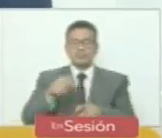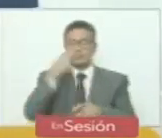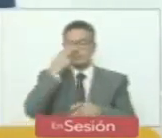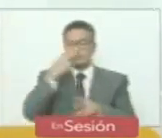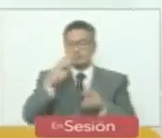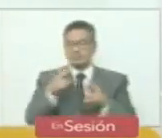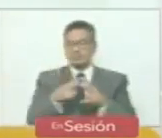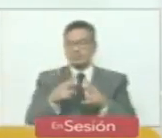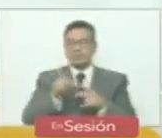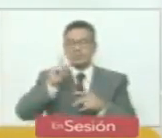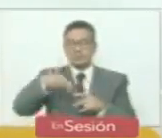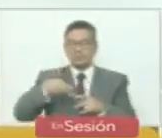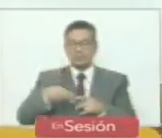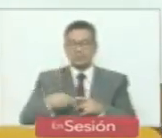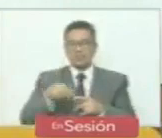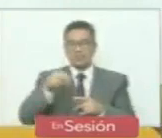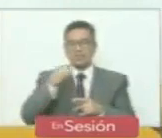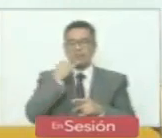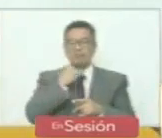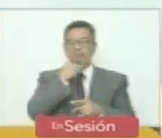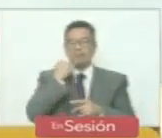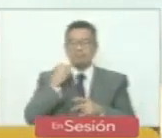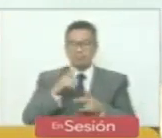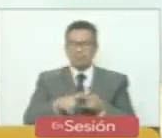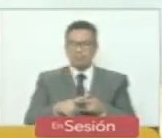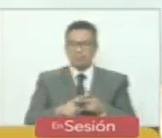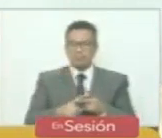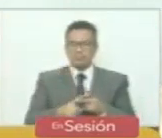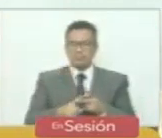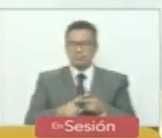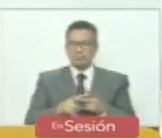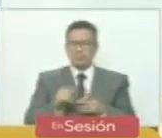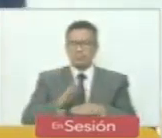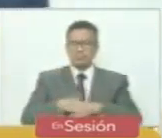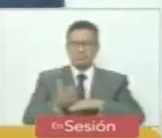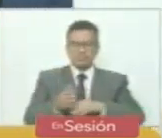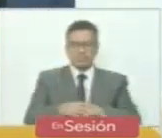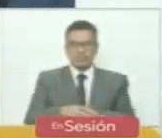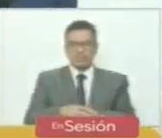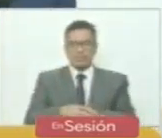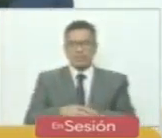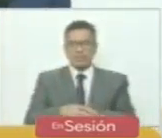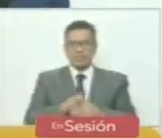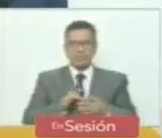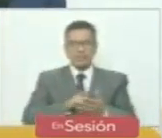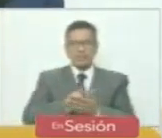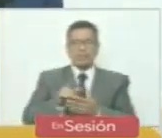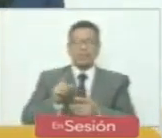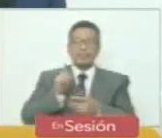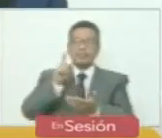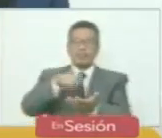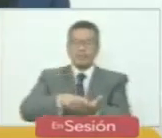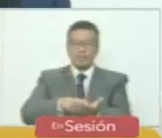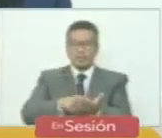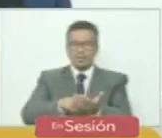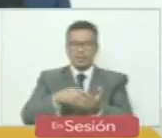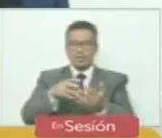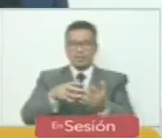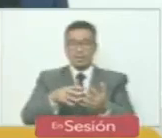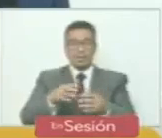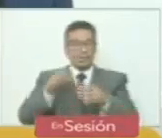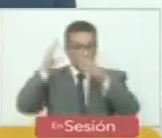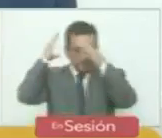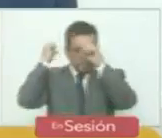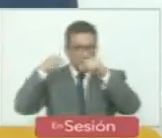Norteamérica. También estuvo en la de Israel, pero fue a la embajada de los Estados Unidos de Norteamérica